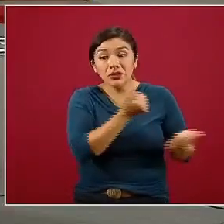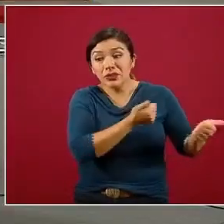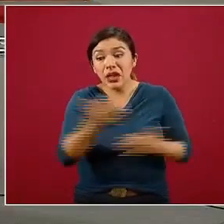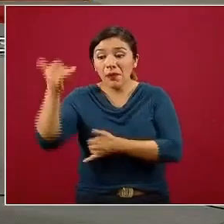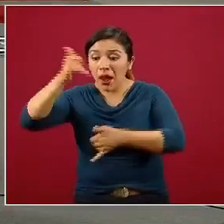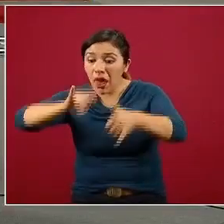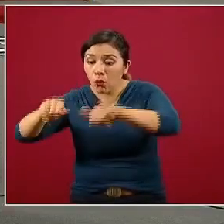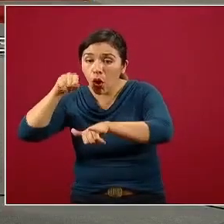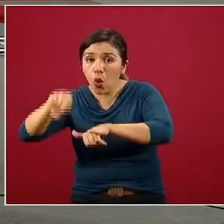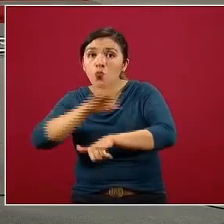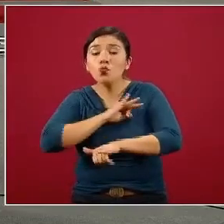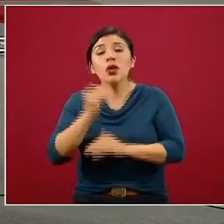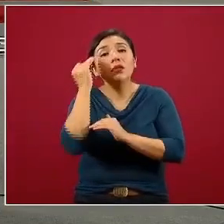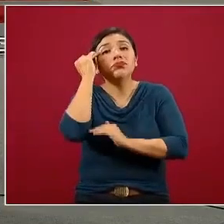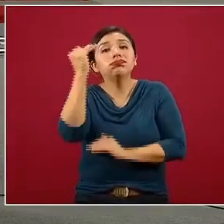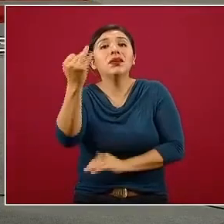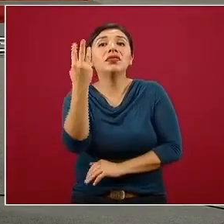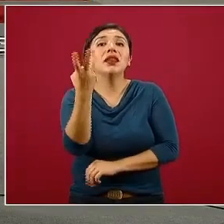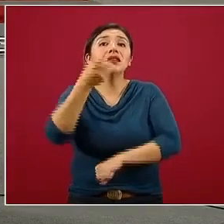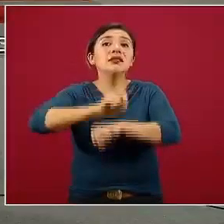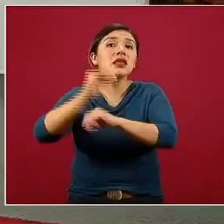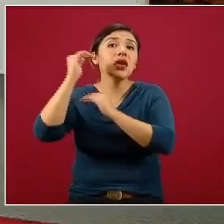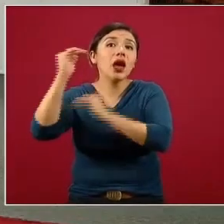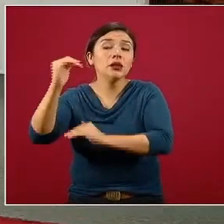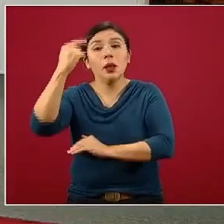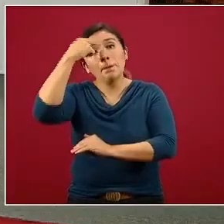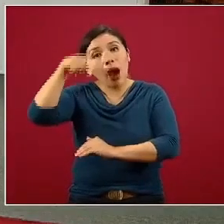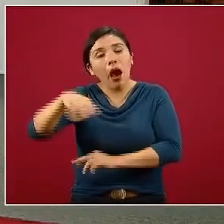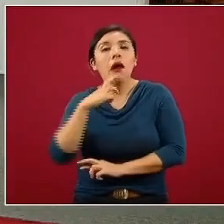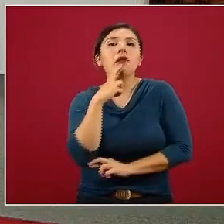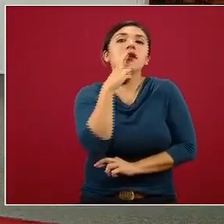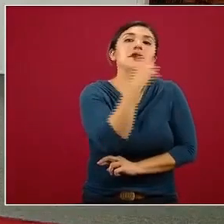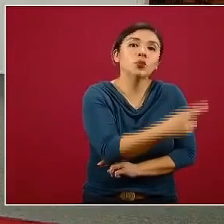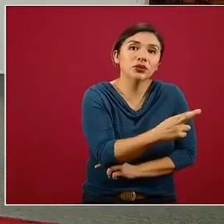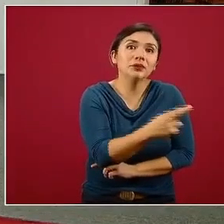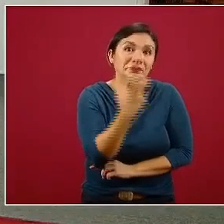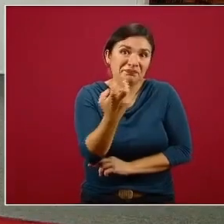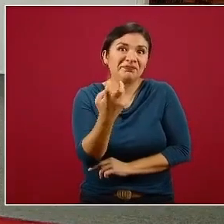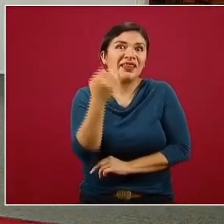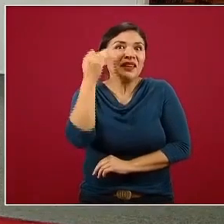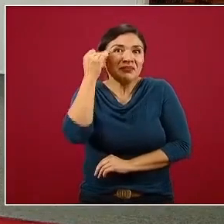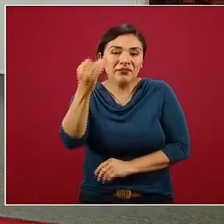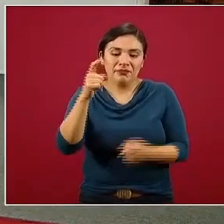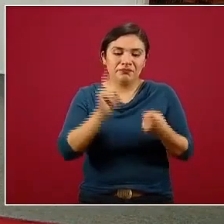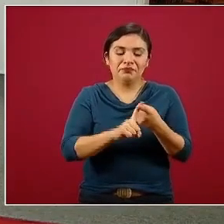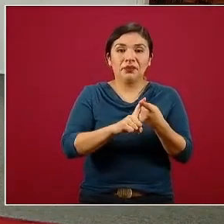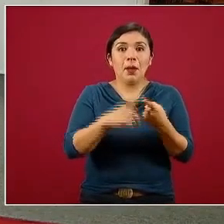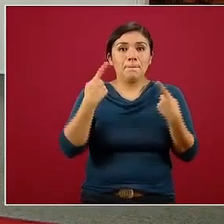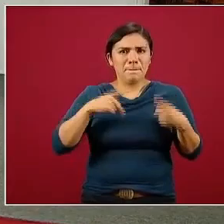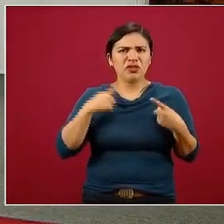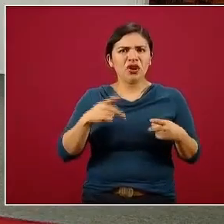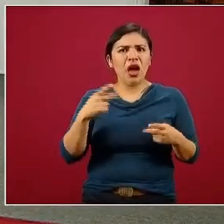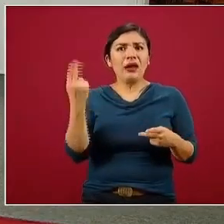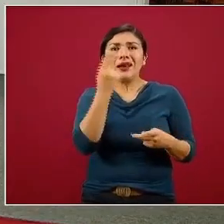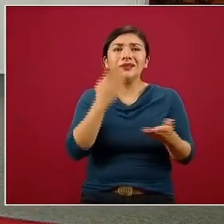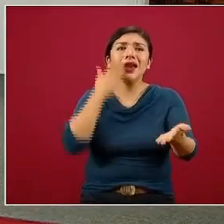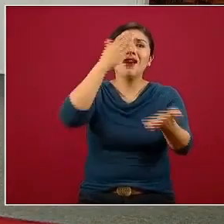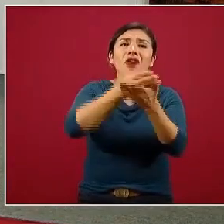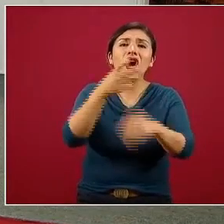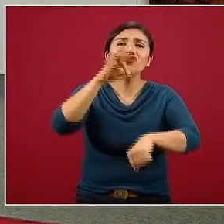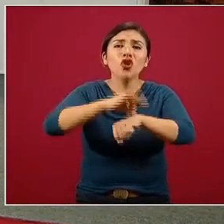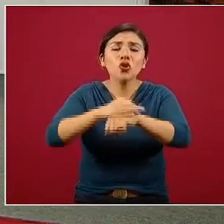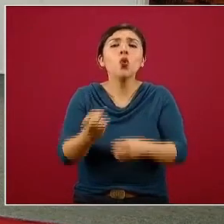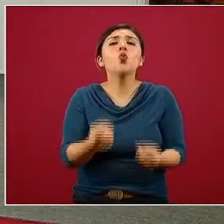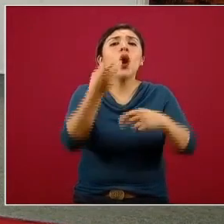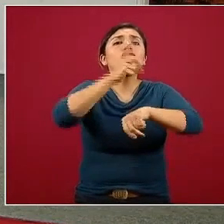puede pasar hasta 3 días para emitir un resultado. Entonces, si sumamos el periodo en que la persona demandó la atención, si